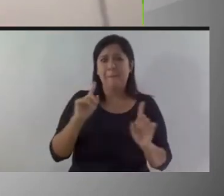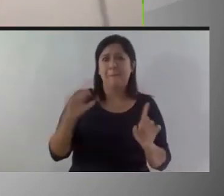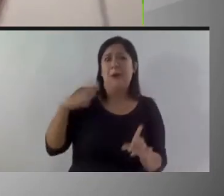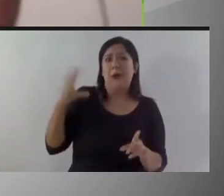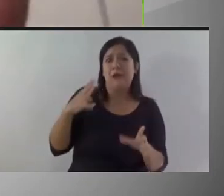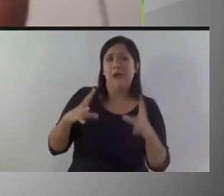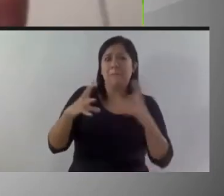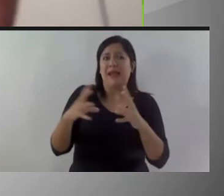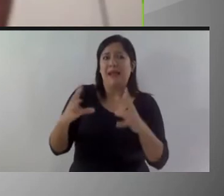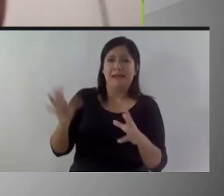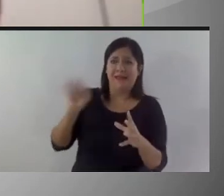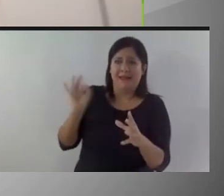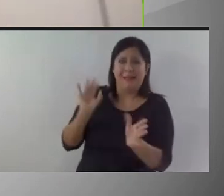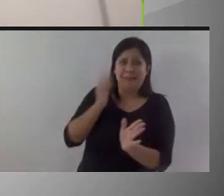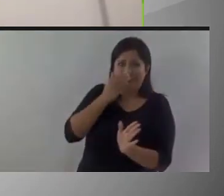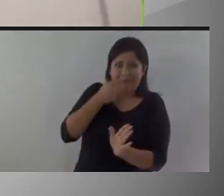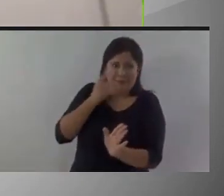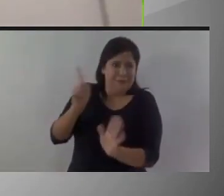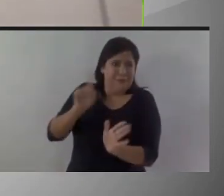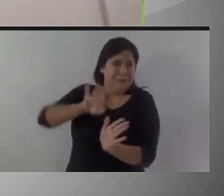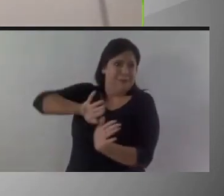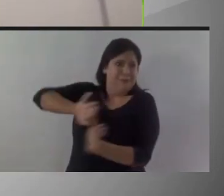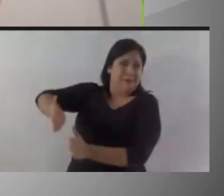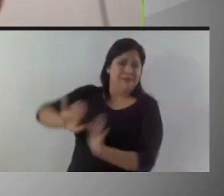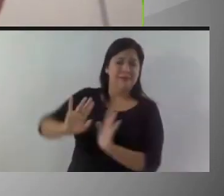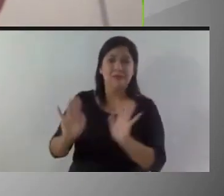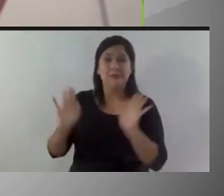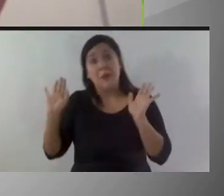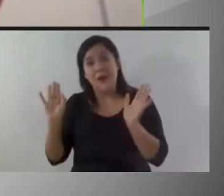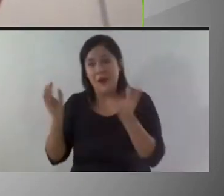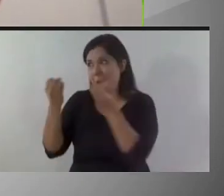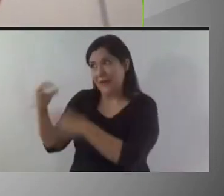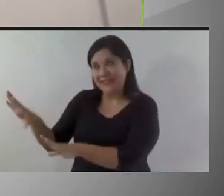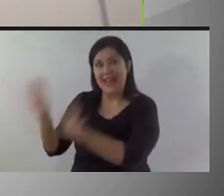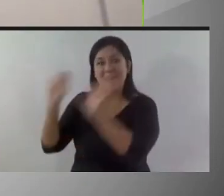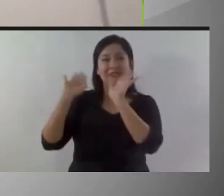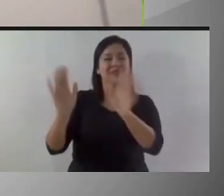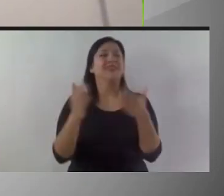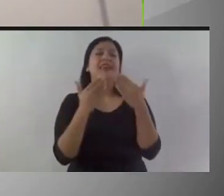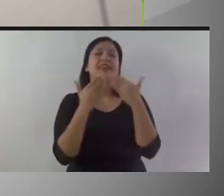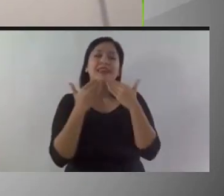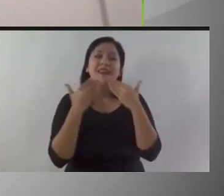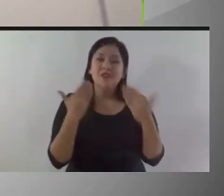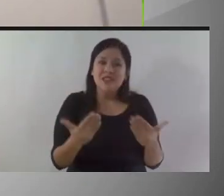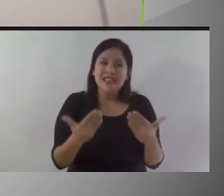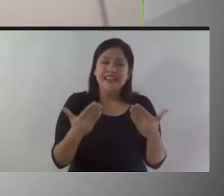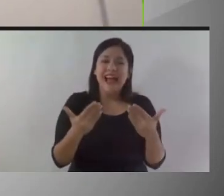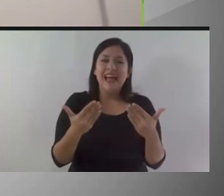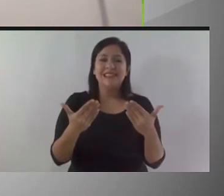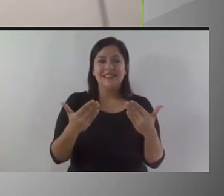nadie me la pase. Pero tomemos, empecemos. Muchísimas gracias